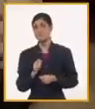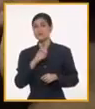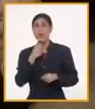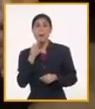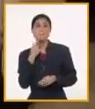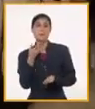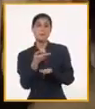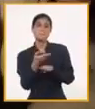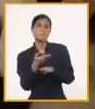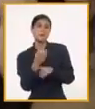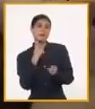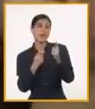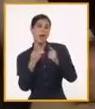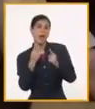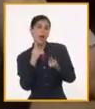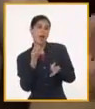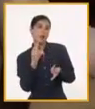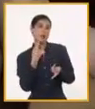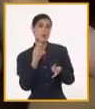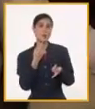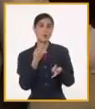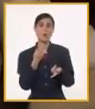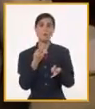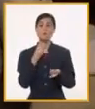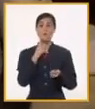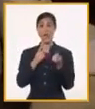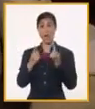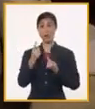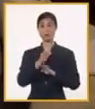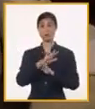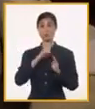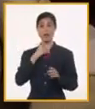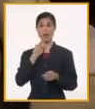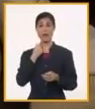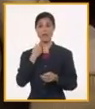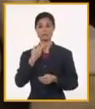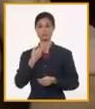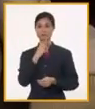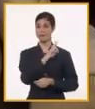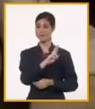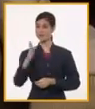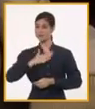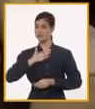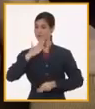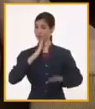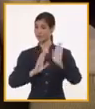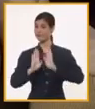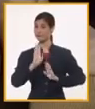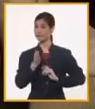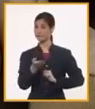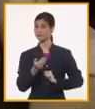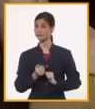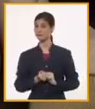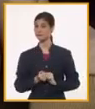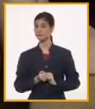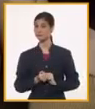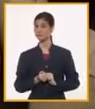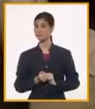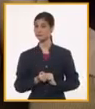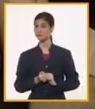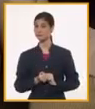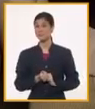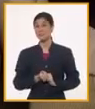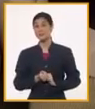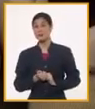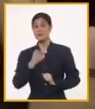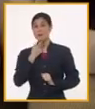dice, y además de que algunos eran revolucionarios también, pero los revolucionarios no, yo diría que